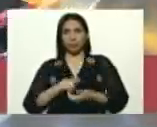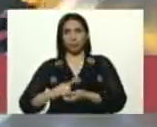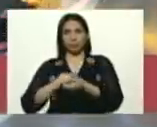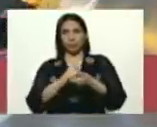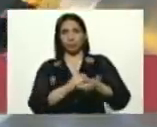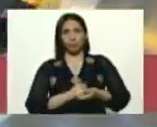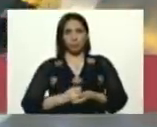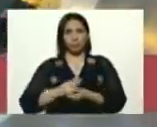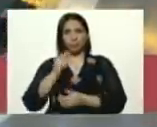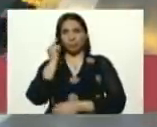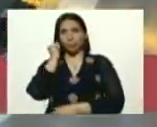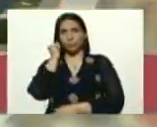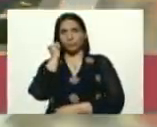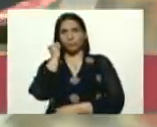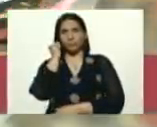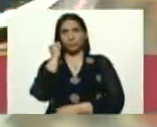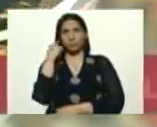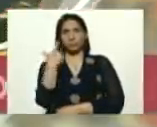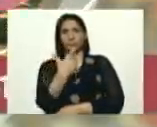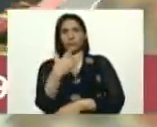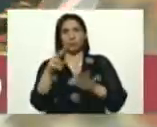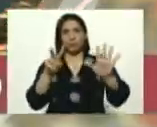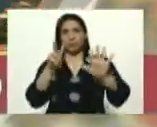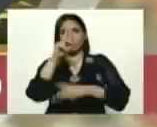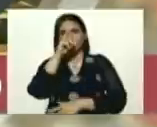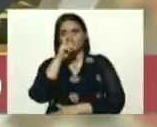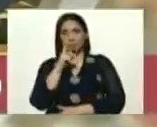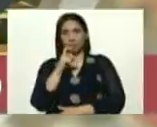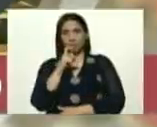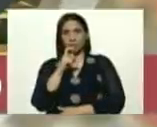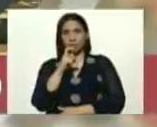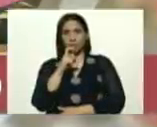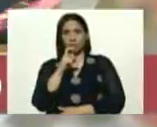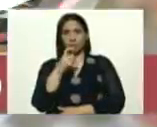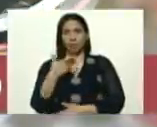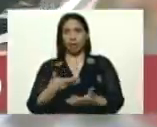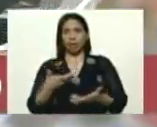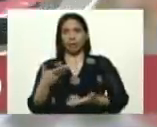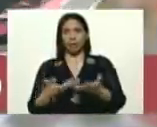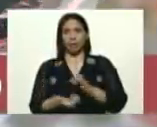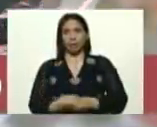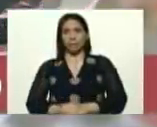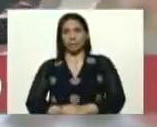es una mujer de 37 años de Candelaria, San José.